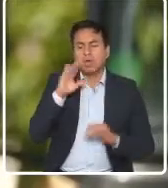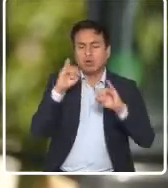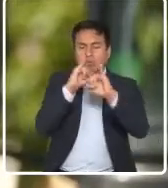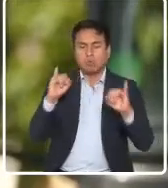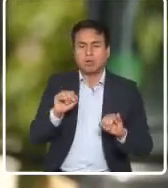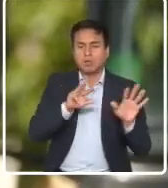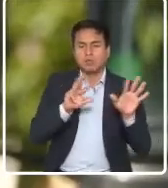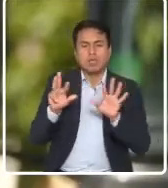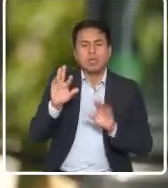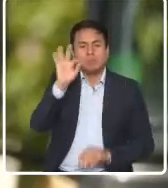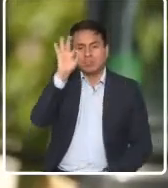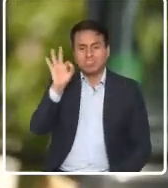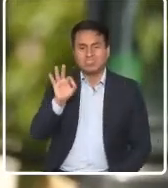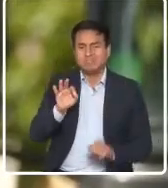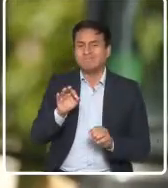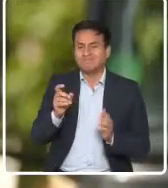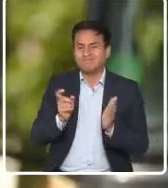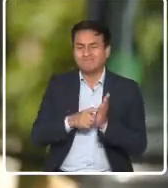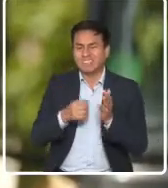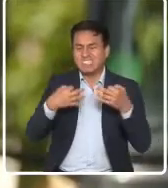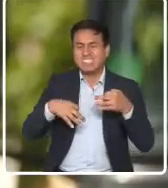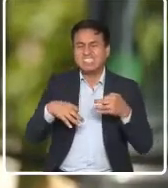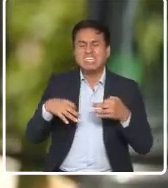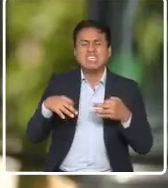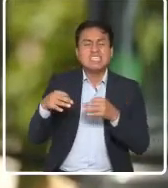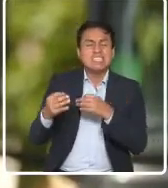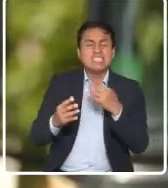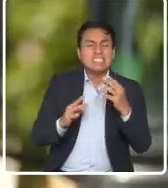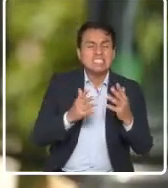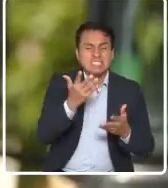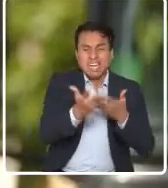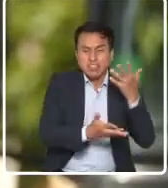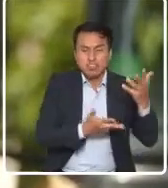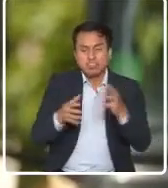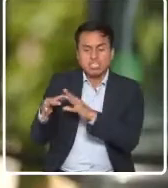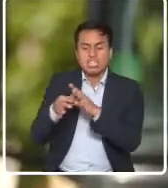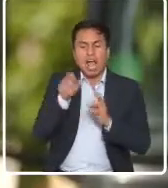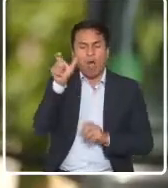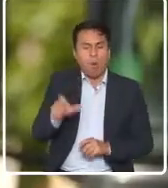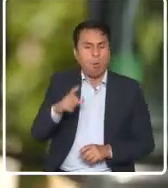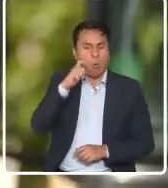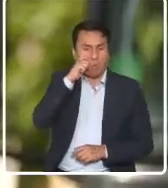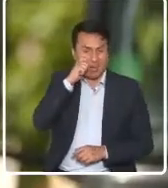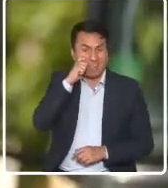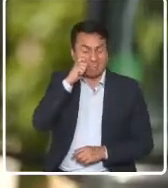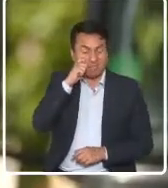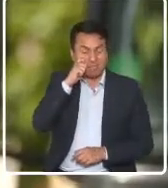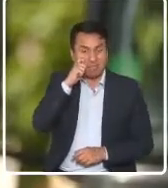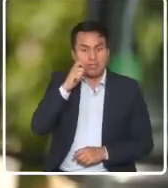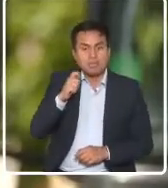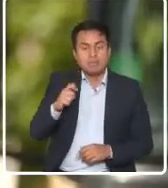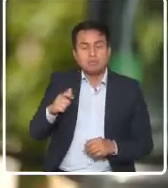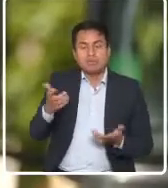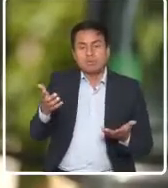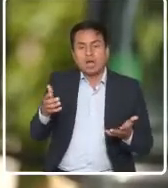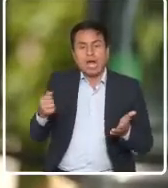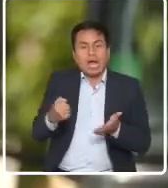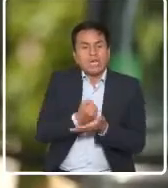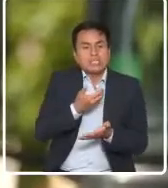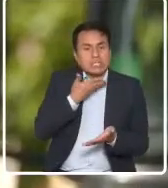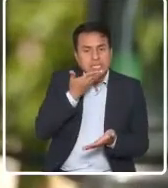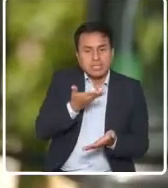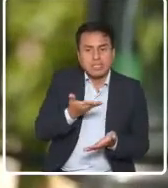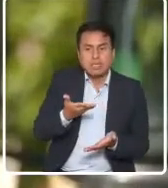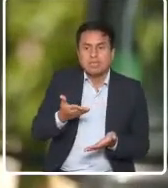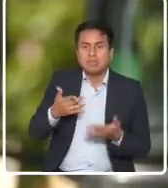porque el 99% de los incendios tiene causa humana, ya sea por accidentes,